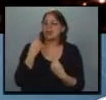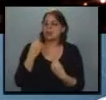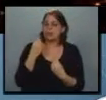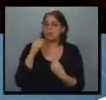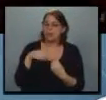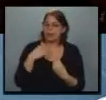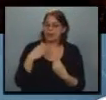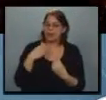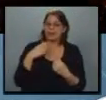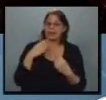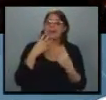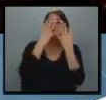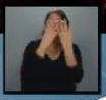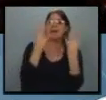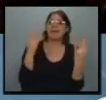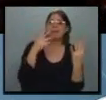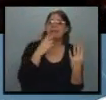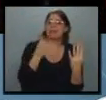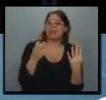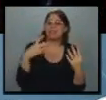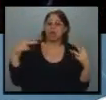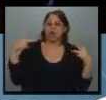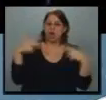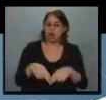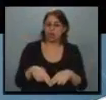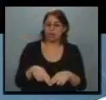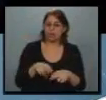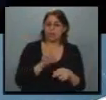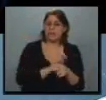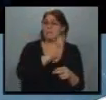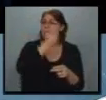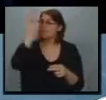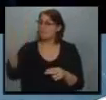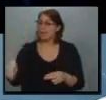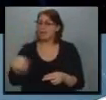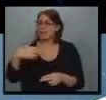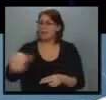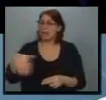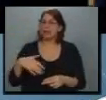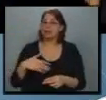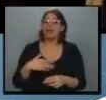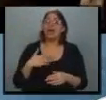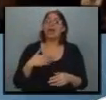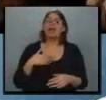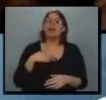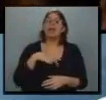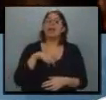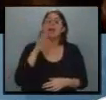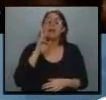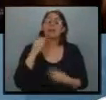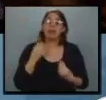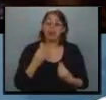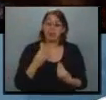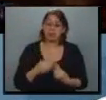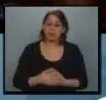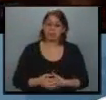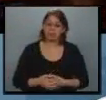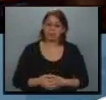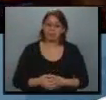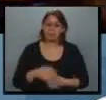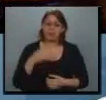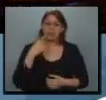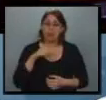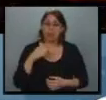entonces el alambrado eléctrico y allí saltan hacia la vereda. Avanzamos un poco y vamos a ver cómo...